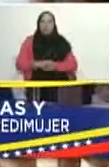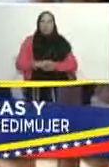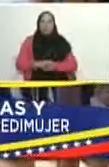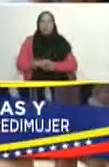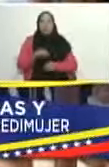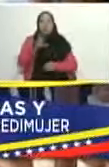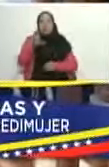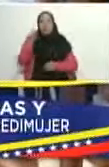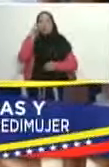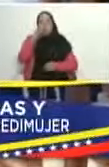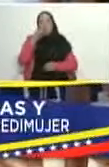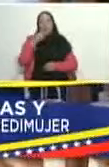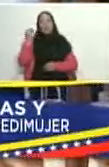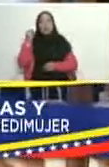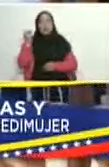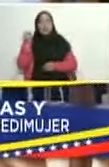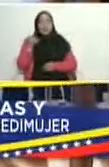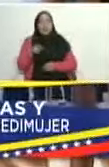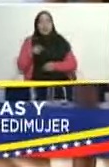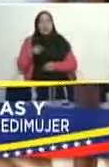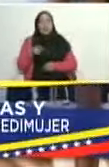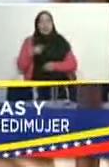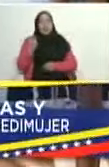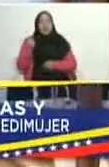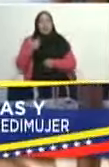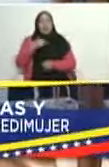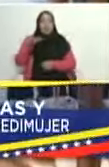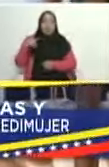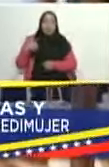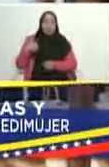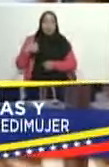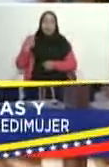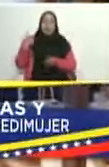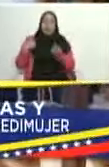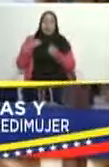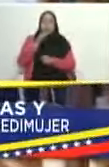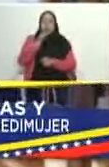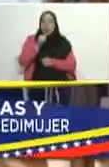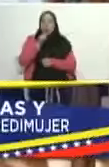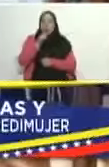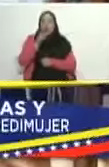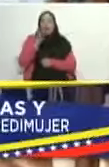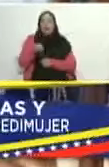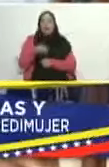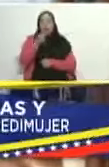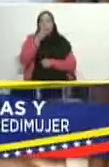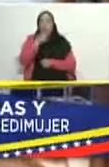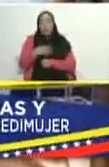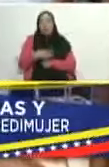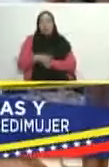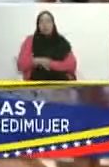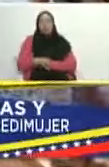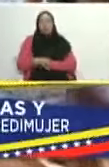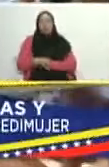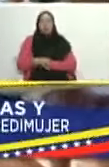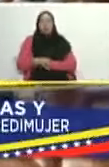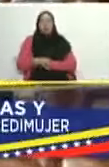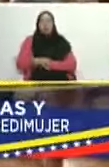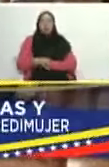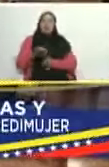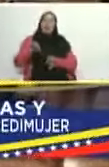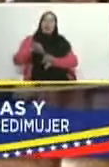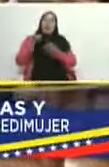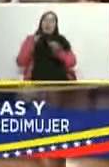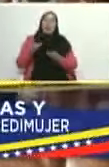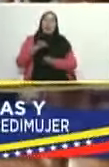30 años, una chamita. ¿Ah? O sea que combinas el comercio, compraventa, con el arte,